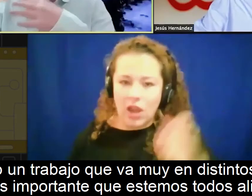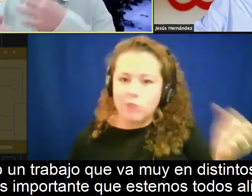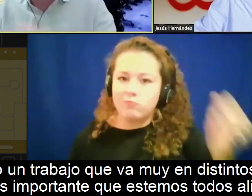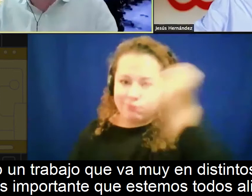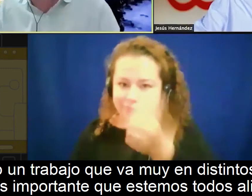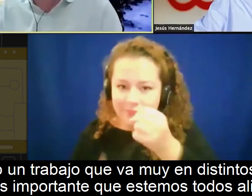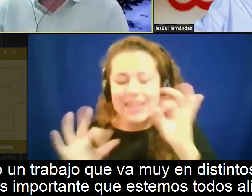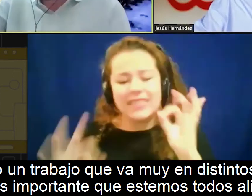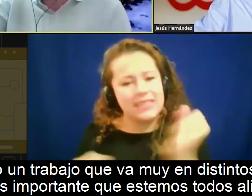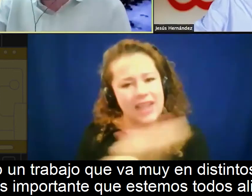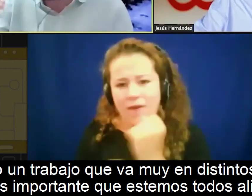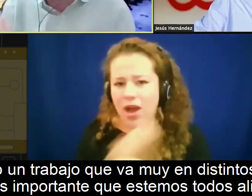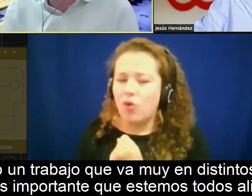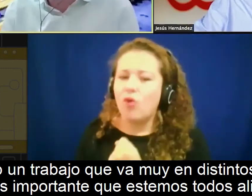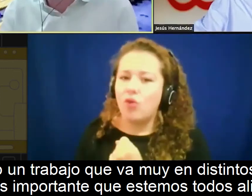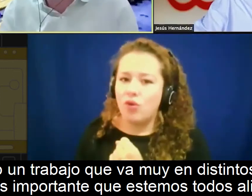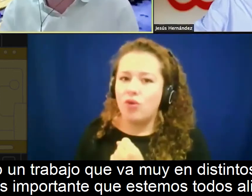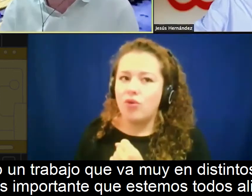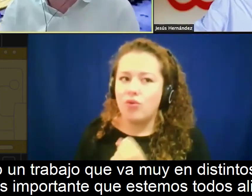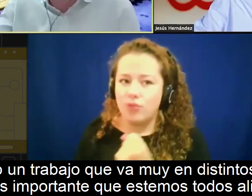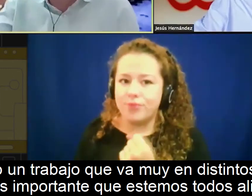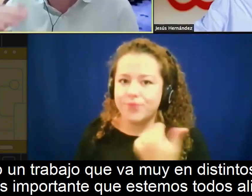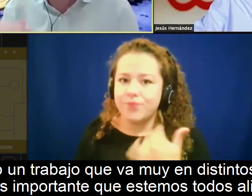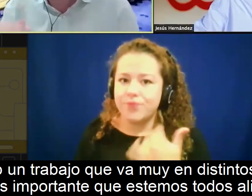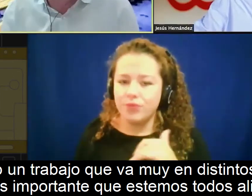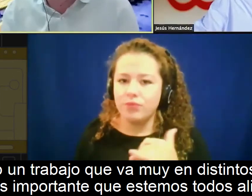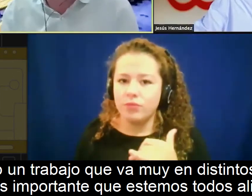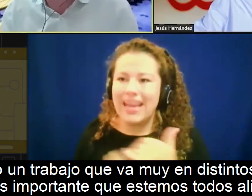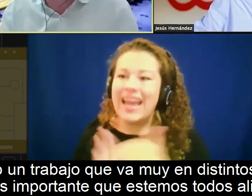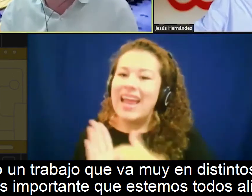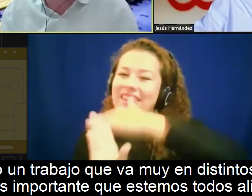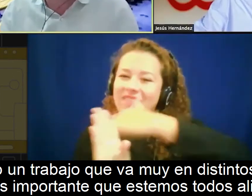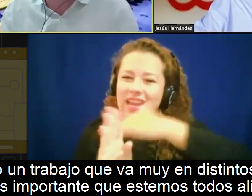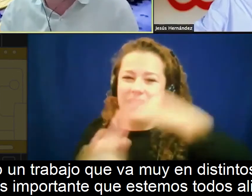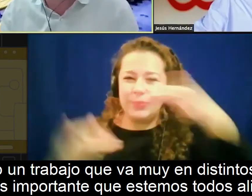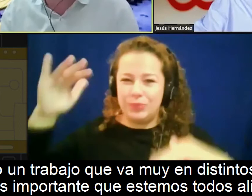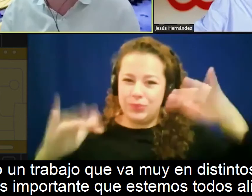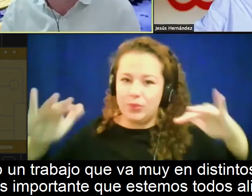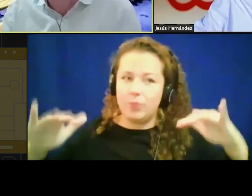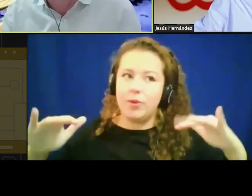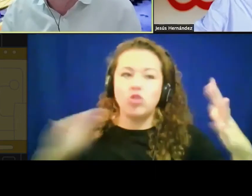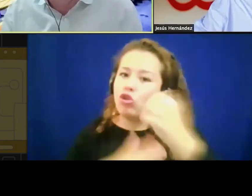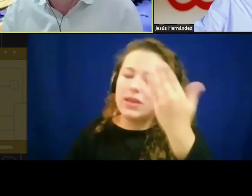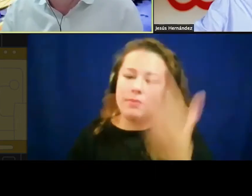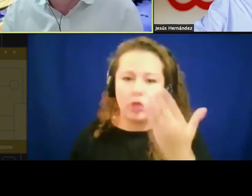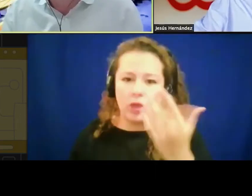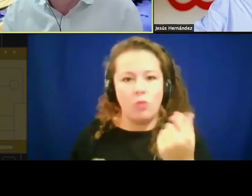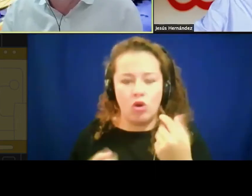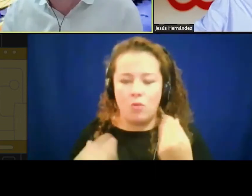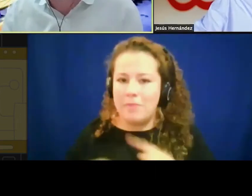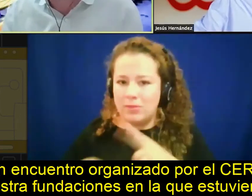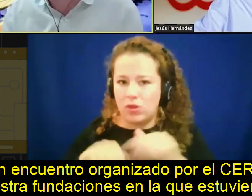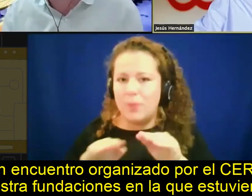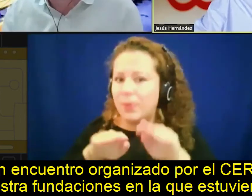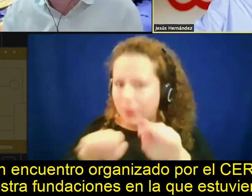que va muy en distintos niveles, pero es importante que estemos todos alineados.